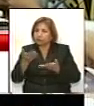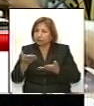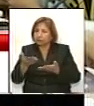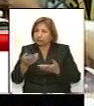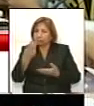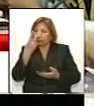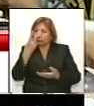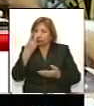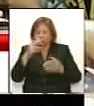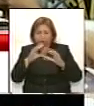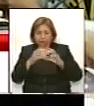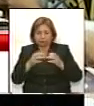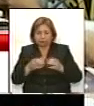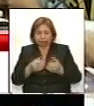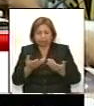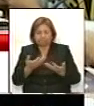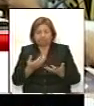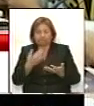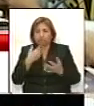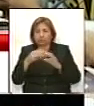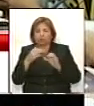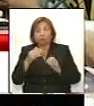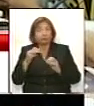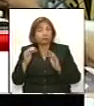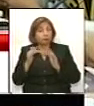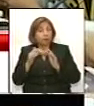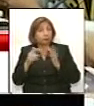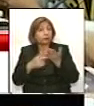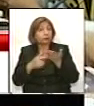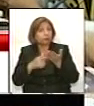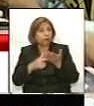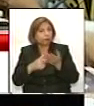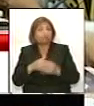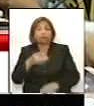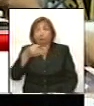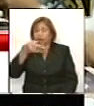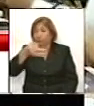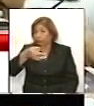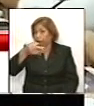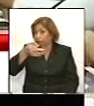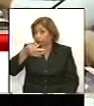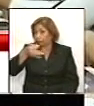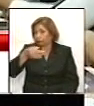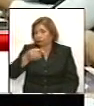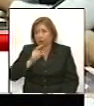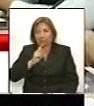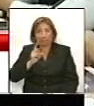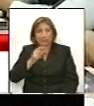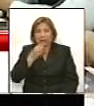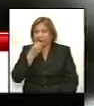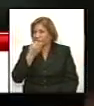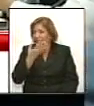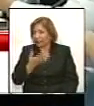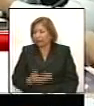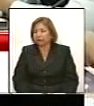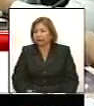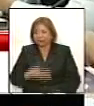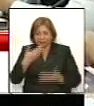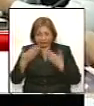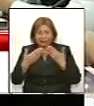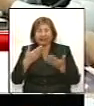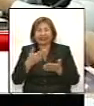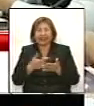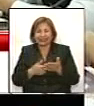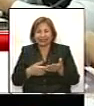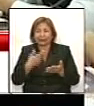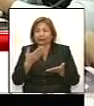casos que han requerido coordinación con alta tecnología. En verdad, en los dos no se ha ido mal. Pero voy a comentar un poco